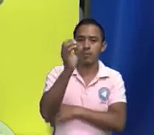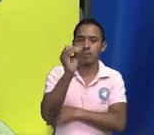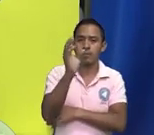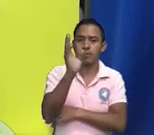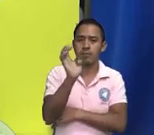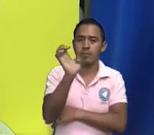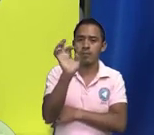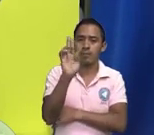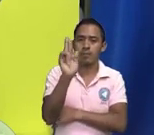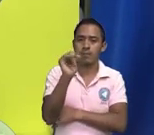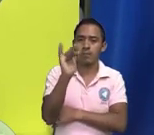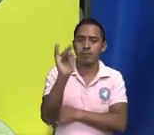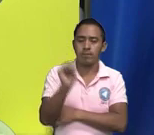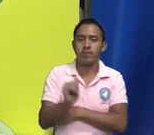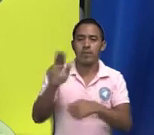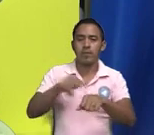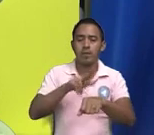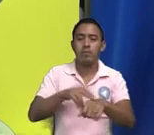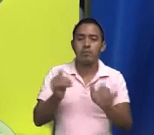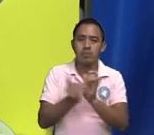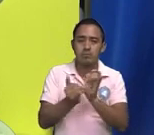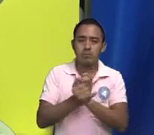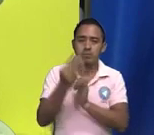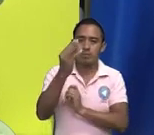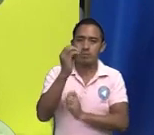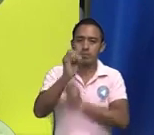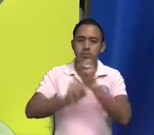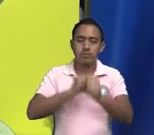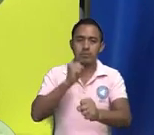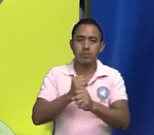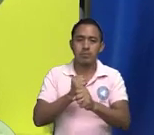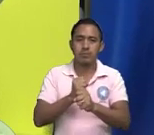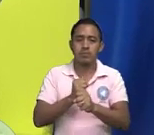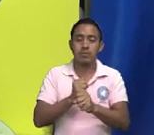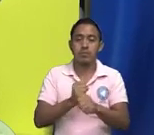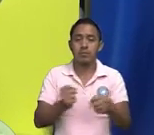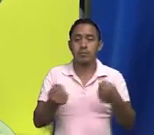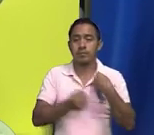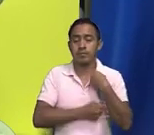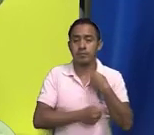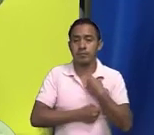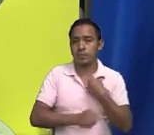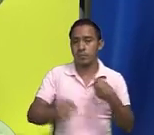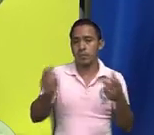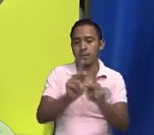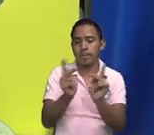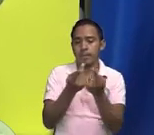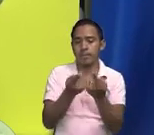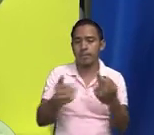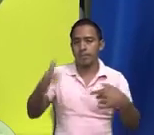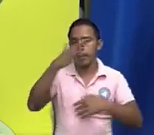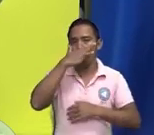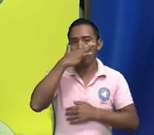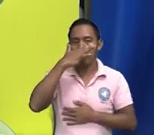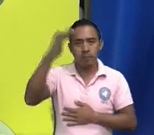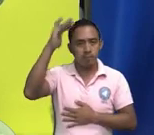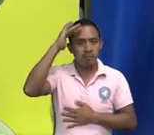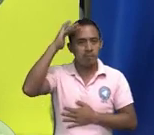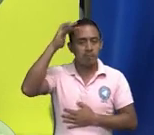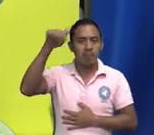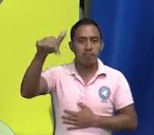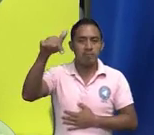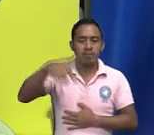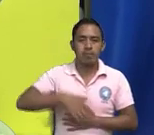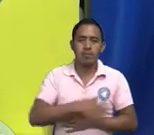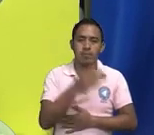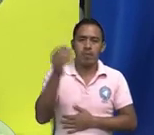Nacional. También se cumplen 40 años del Ejército Popular Sandinista a cargo del Jefe Supremo,